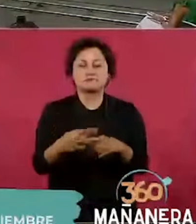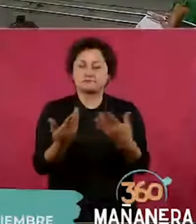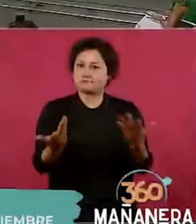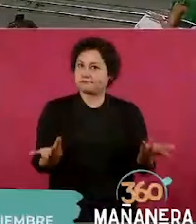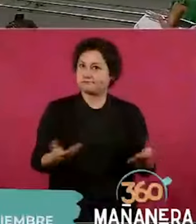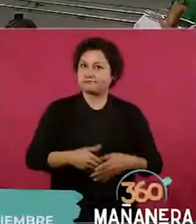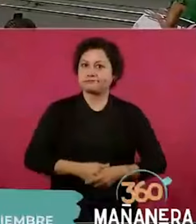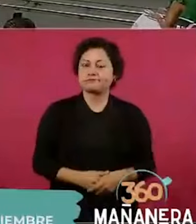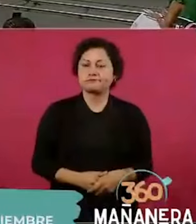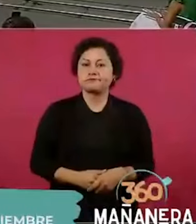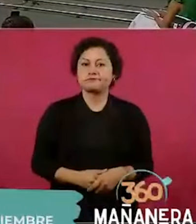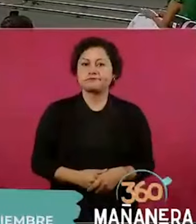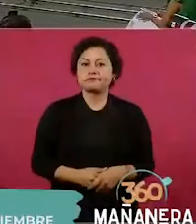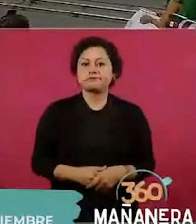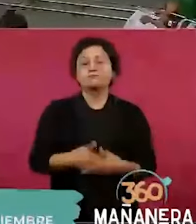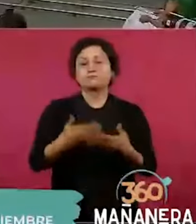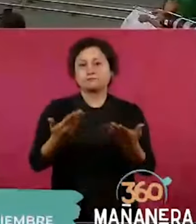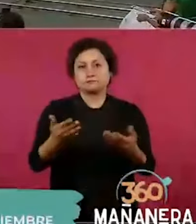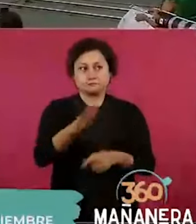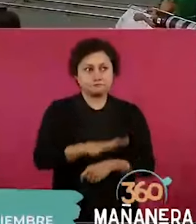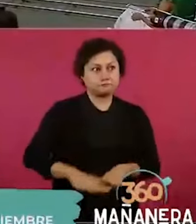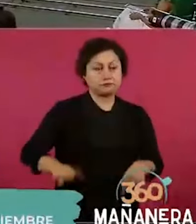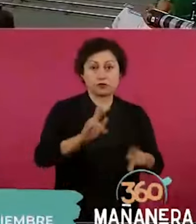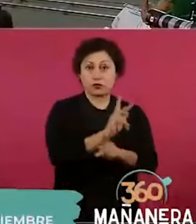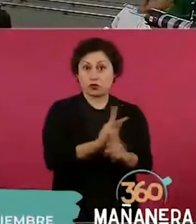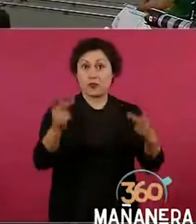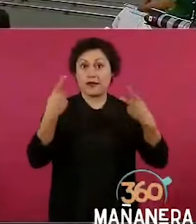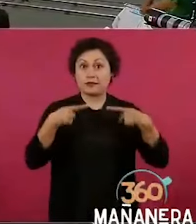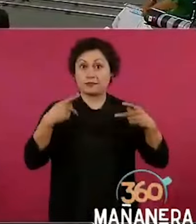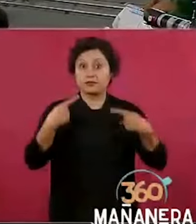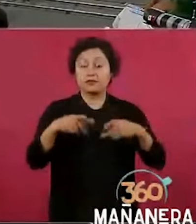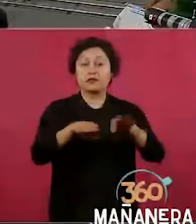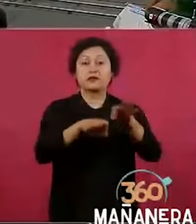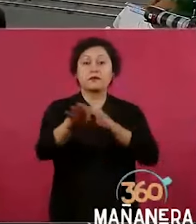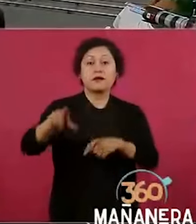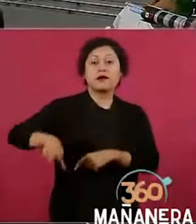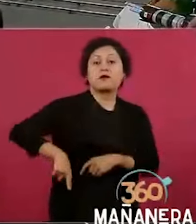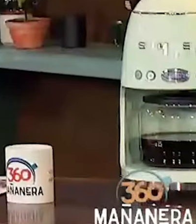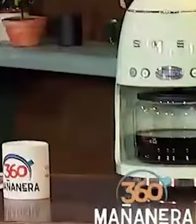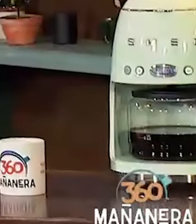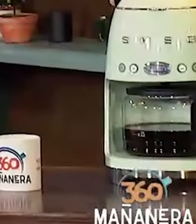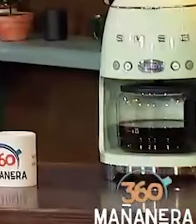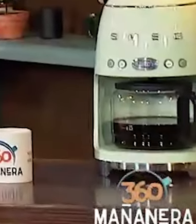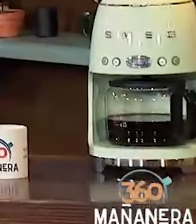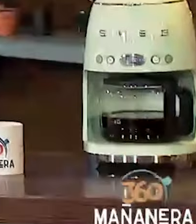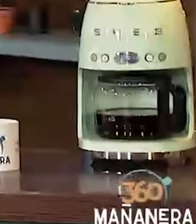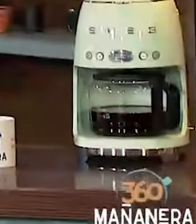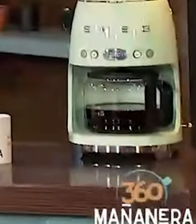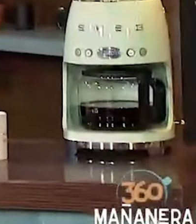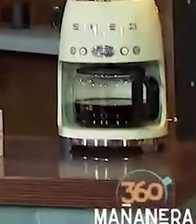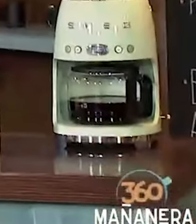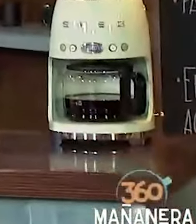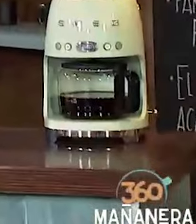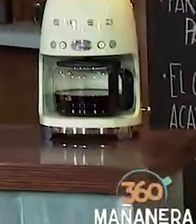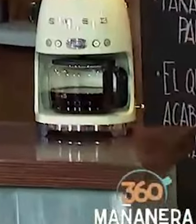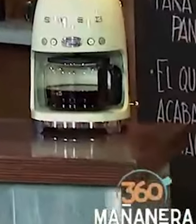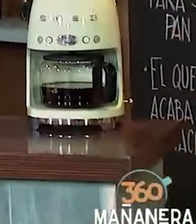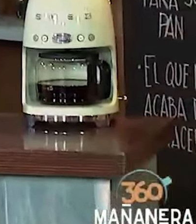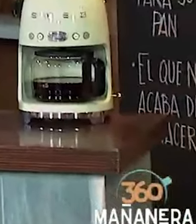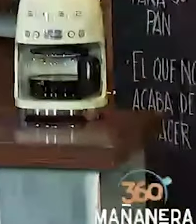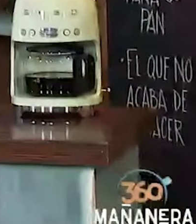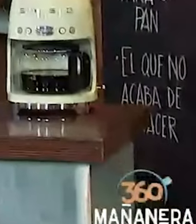que el pueblo Elige a los servidores públicos de los tres poderes bueno Cuál es la narrativa